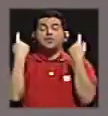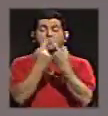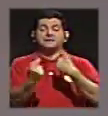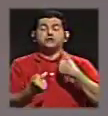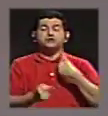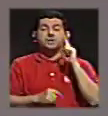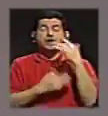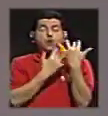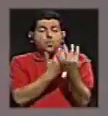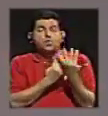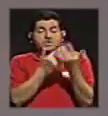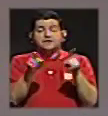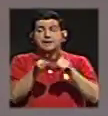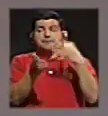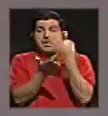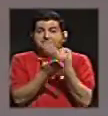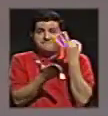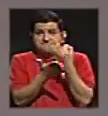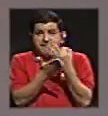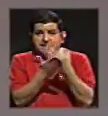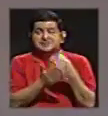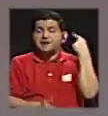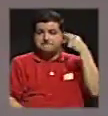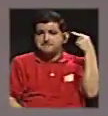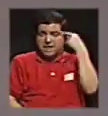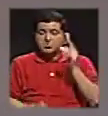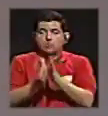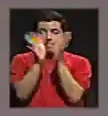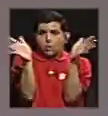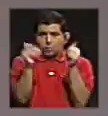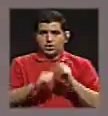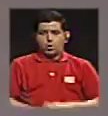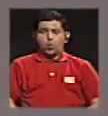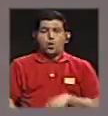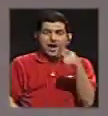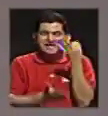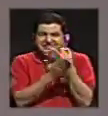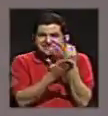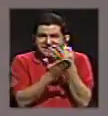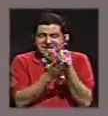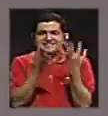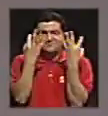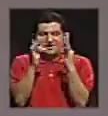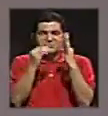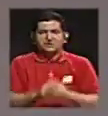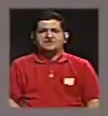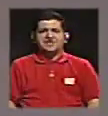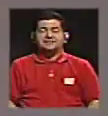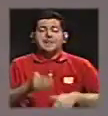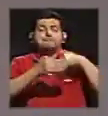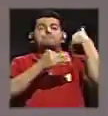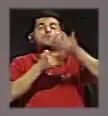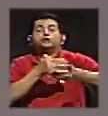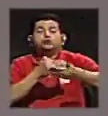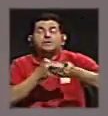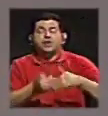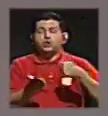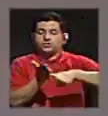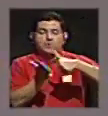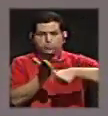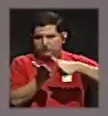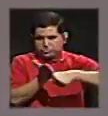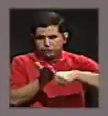una expectativa también de financiamiento Estatal o público ese financiamiento es expos es después de la